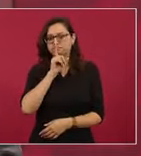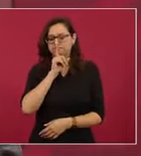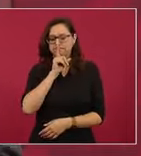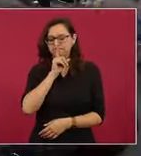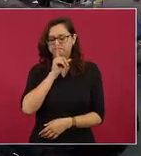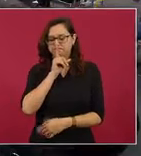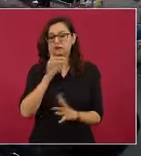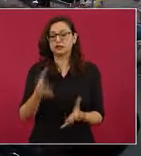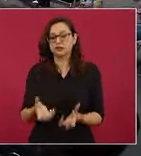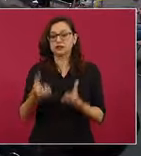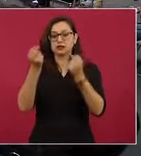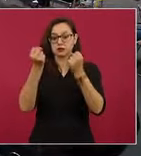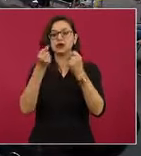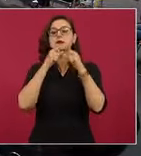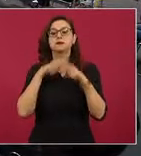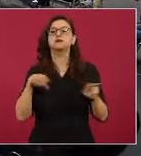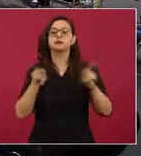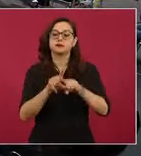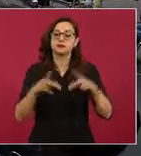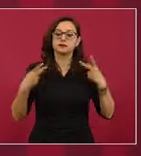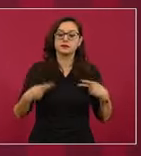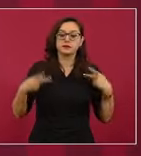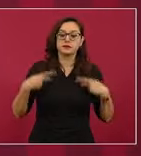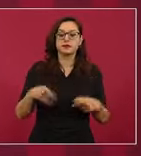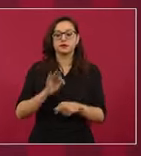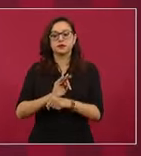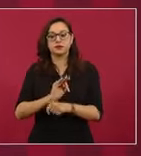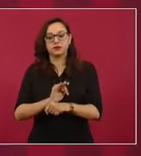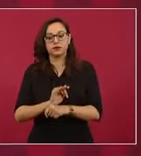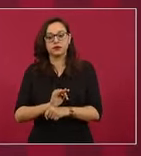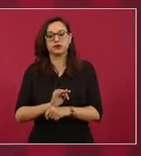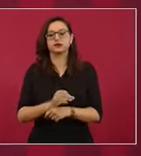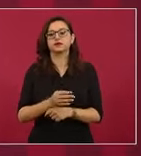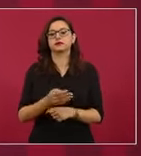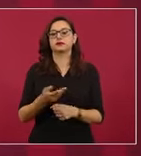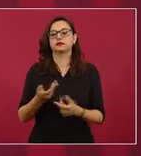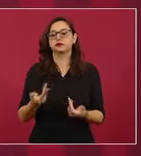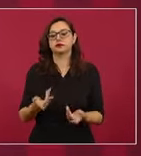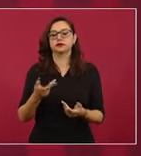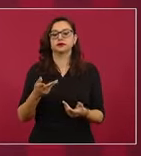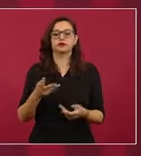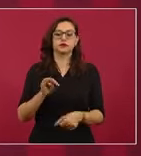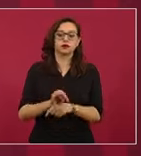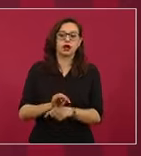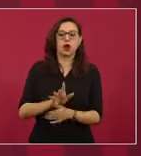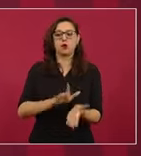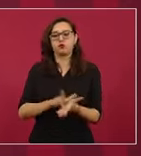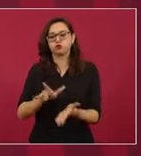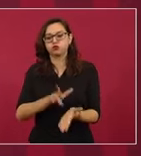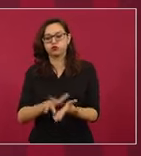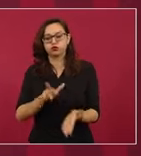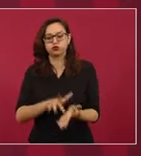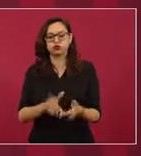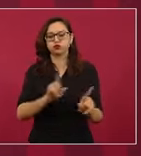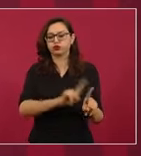los refugiados, la protección, el apoyo a